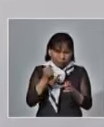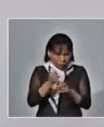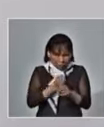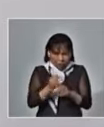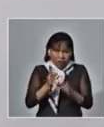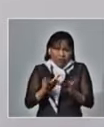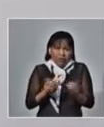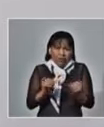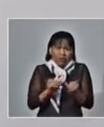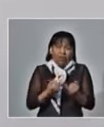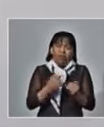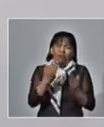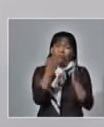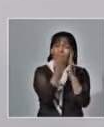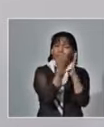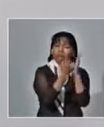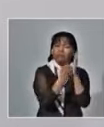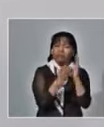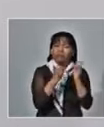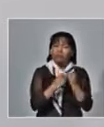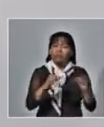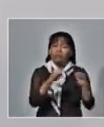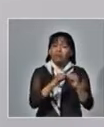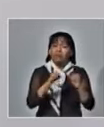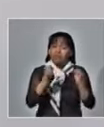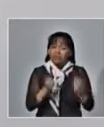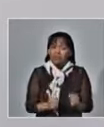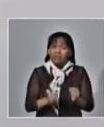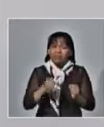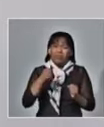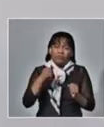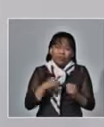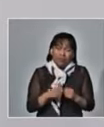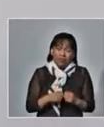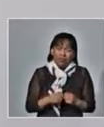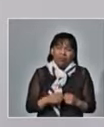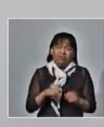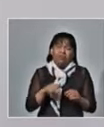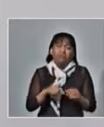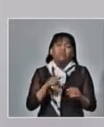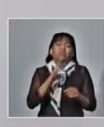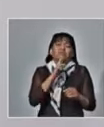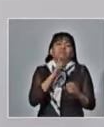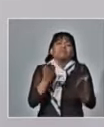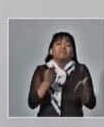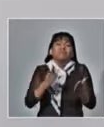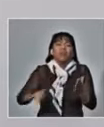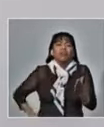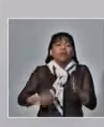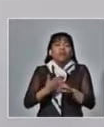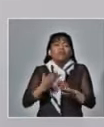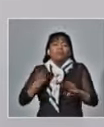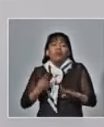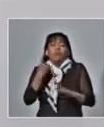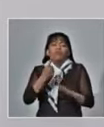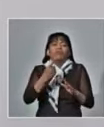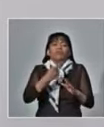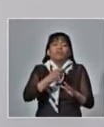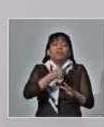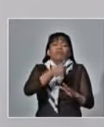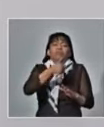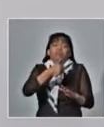datos del Sistema Nacional de Seguridad Pública. Pero ¿cuál es el resultado? El gobierno anterior quitó 1 de cada 3